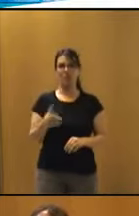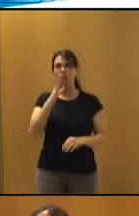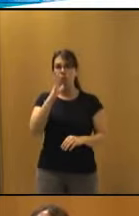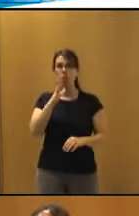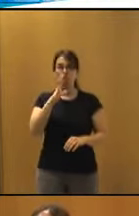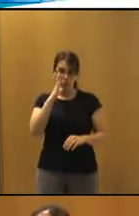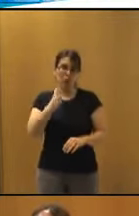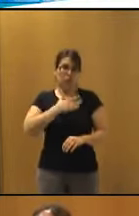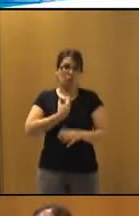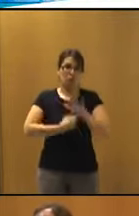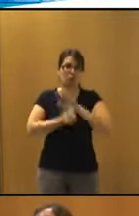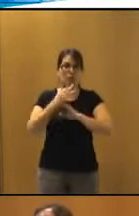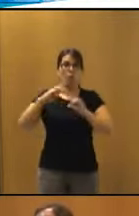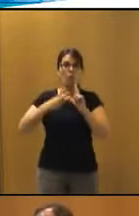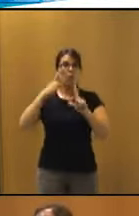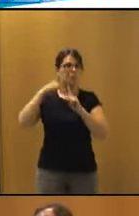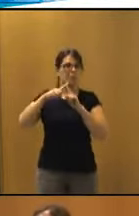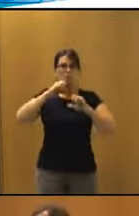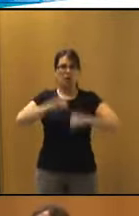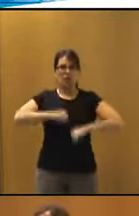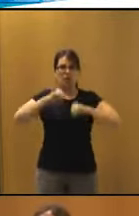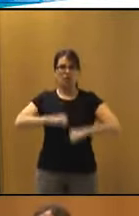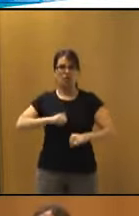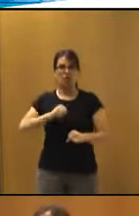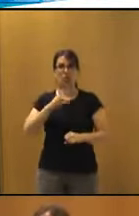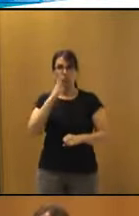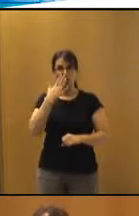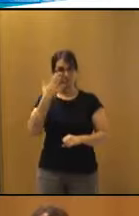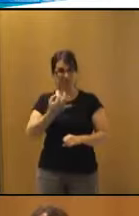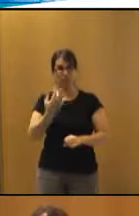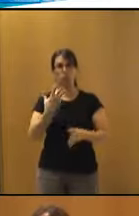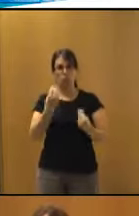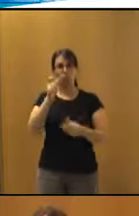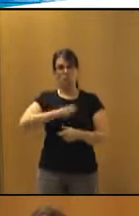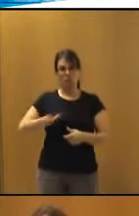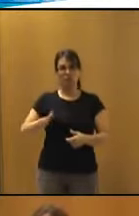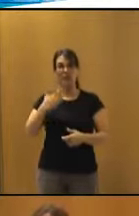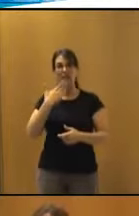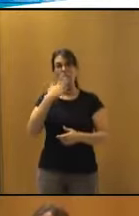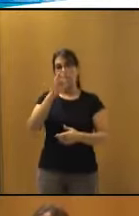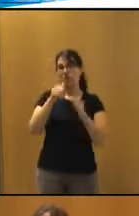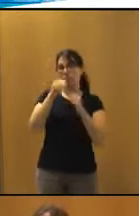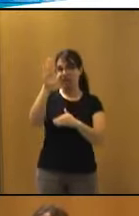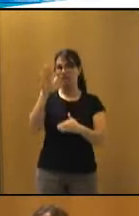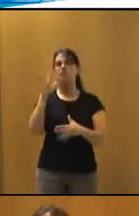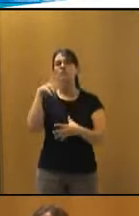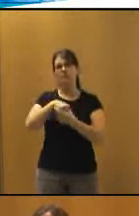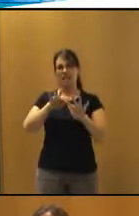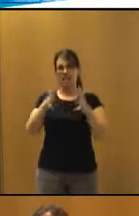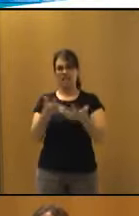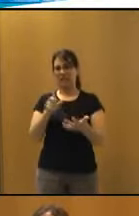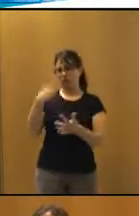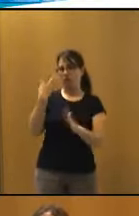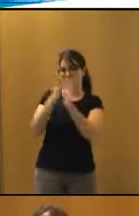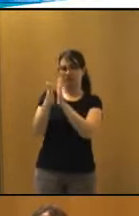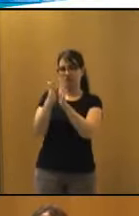y empezando por qué hemos creado una web para mayores, porque sí hay mucha gente de 50 plus que está metida en internet,